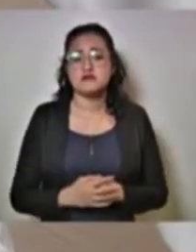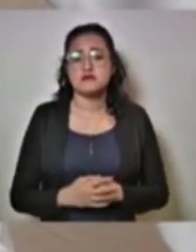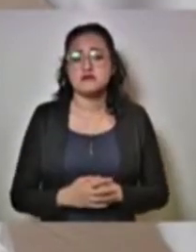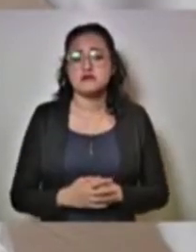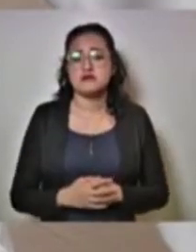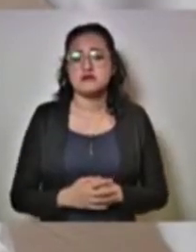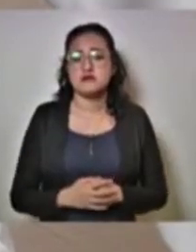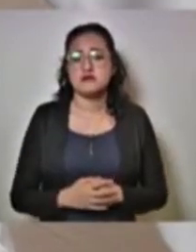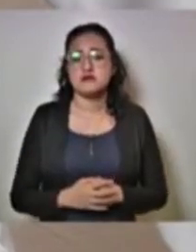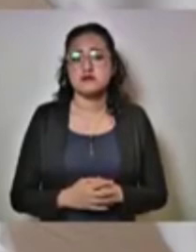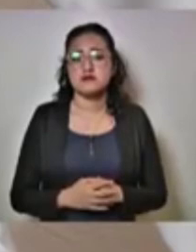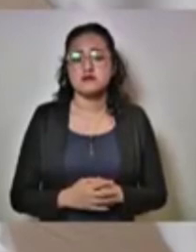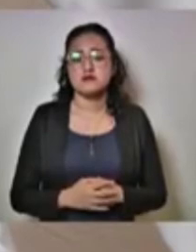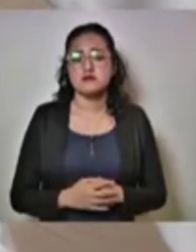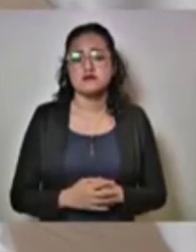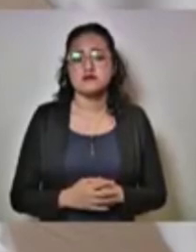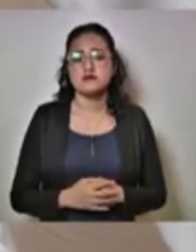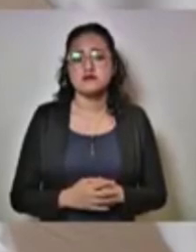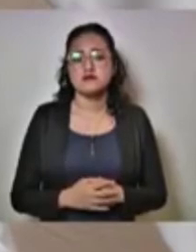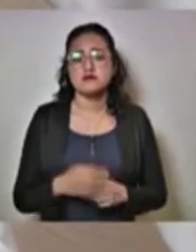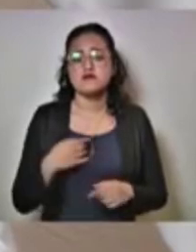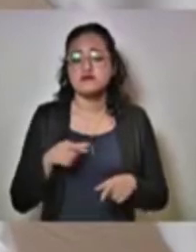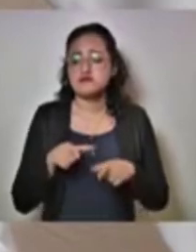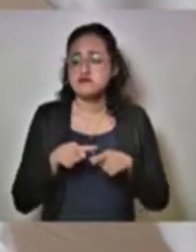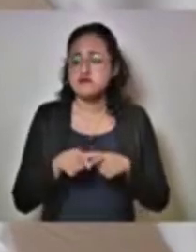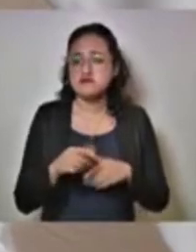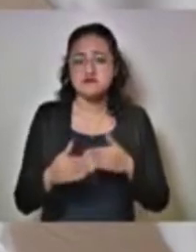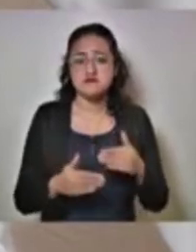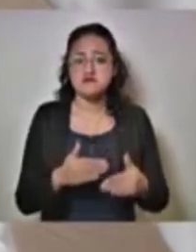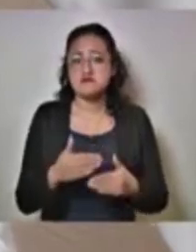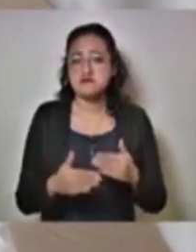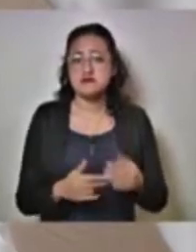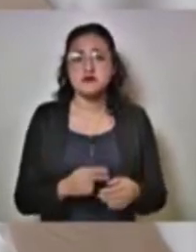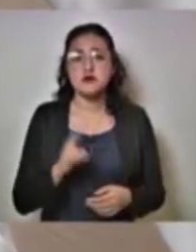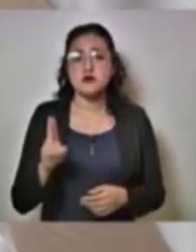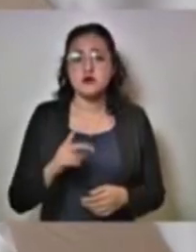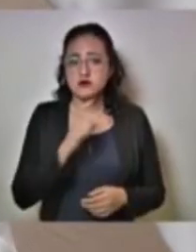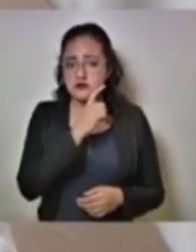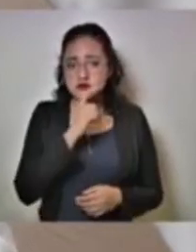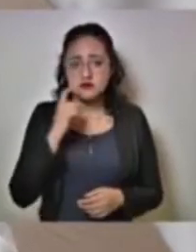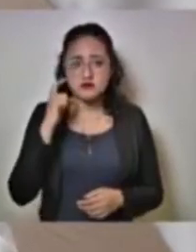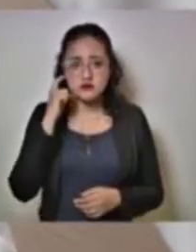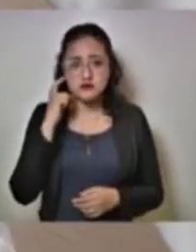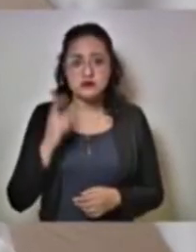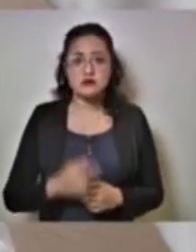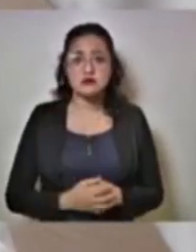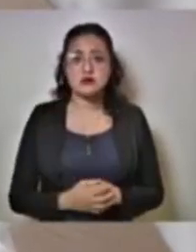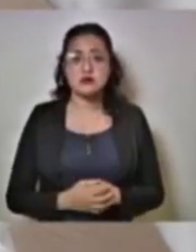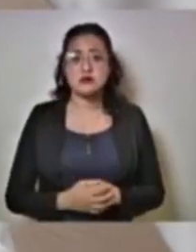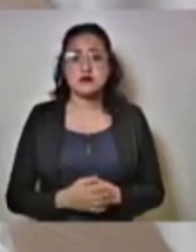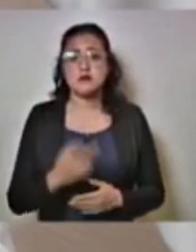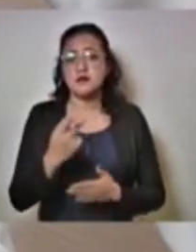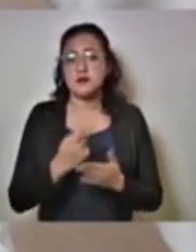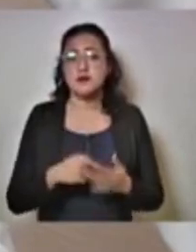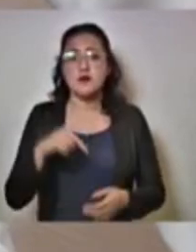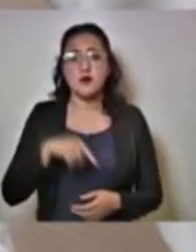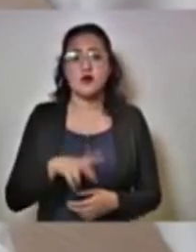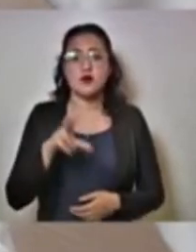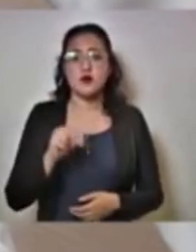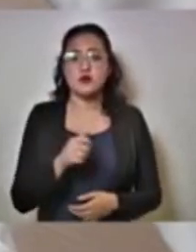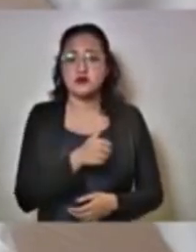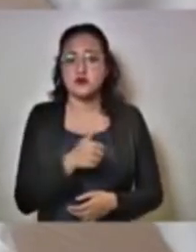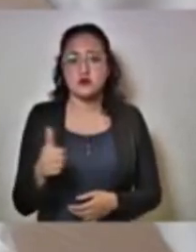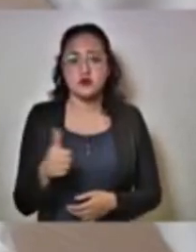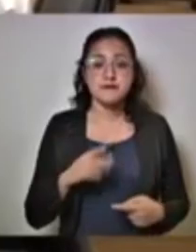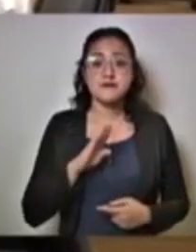de servicios ampliados de cholula y de san sebastián de aparicio en la ciudad de puebla serán los otros dos nosocomios que se reconvertirán para atender a pacientes con